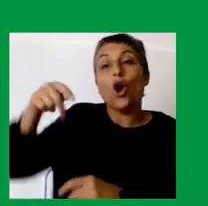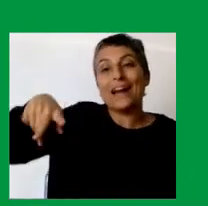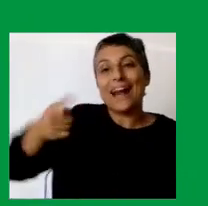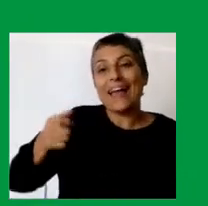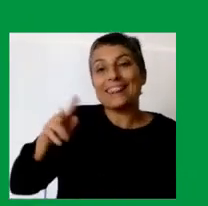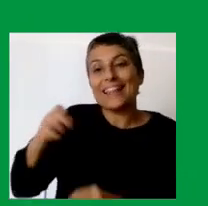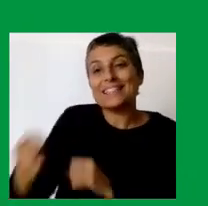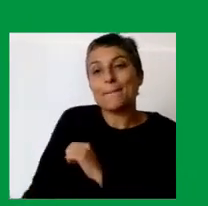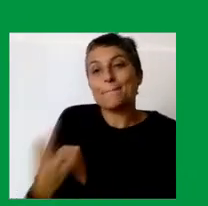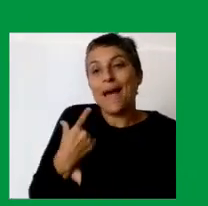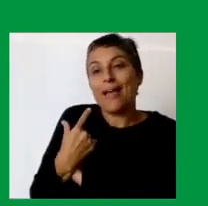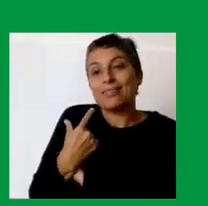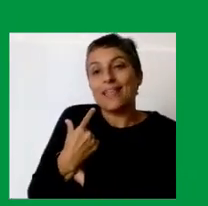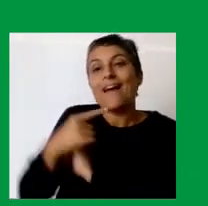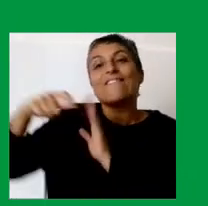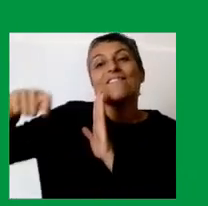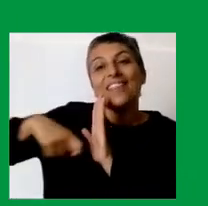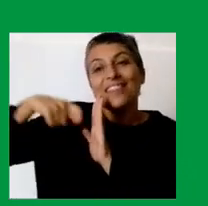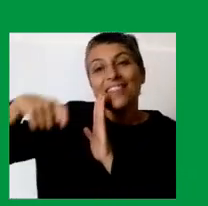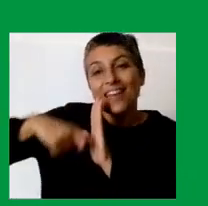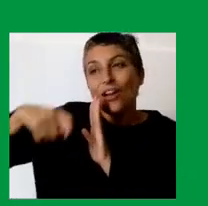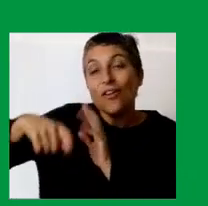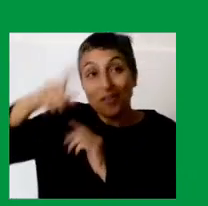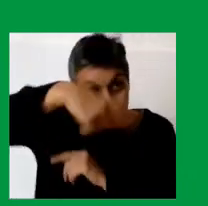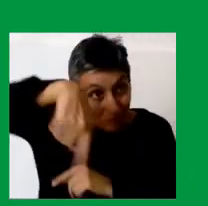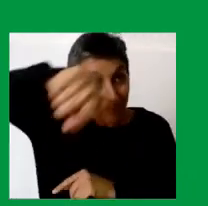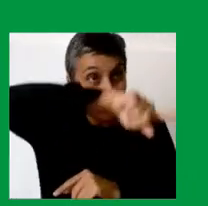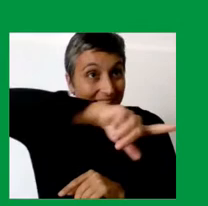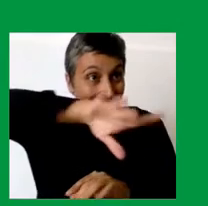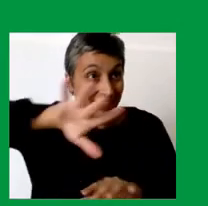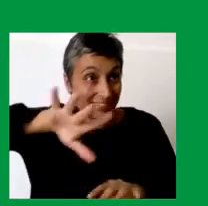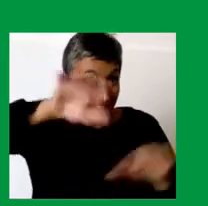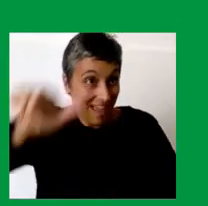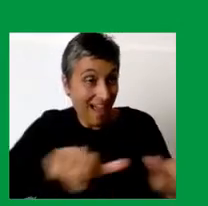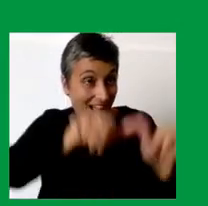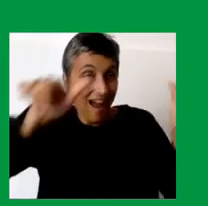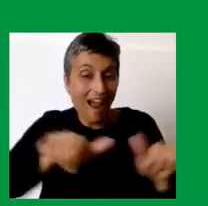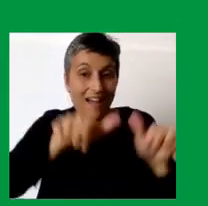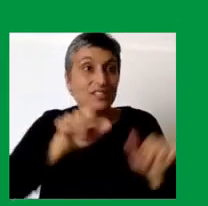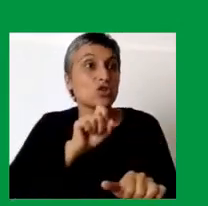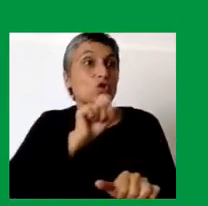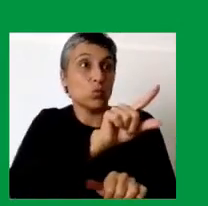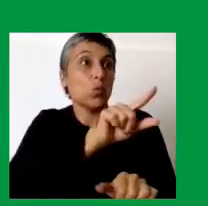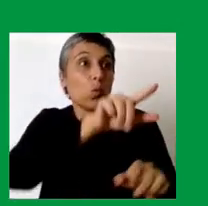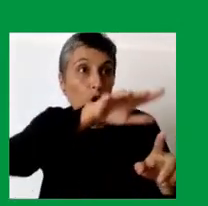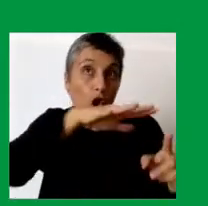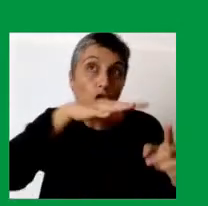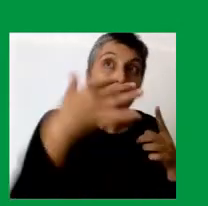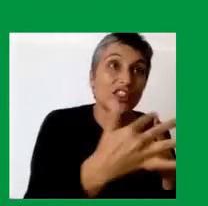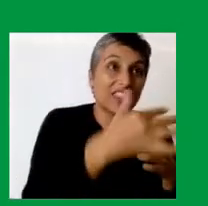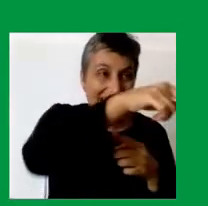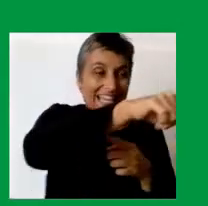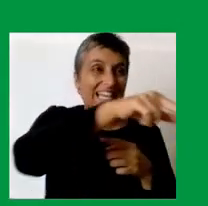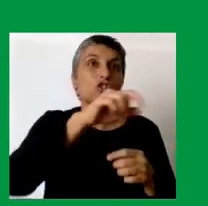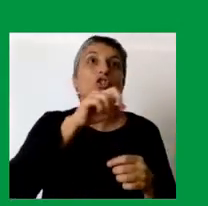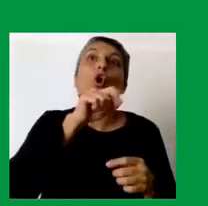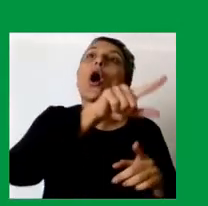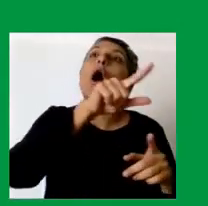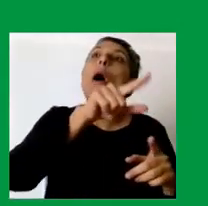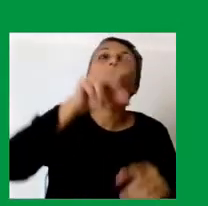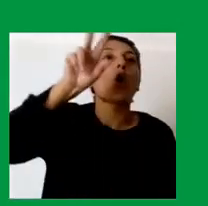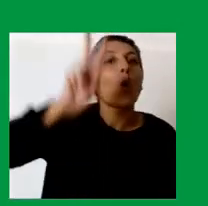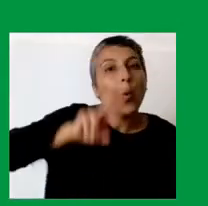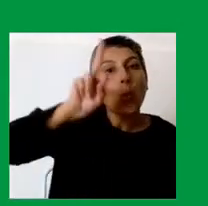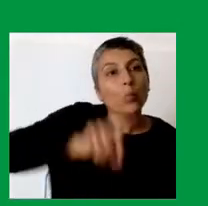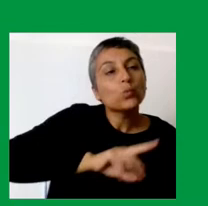varios videos y todos trabajos que ustedes, digamos, hacen en sus propias comunidades, ¿no? En las escuelas técnicas,